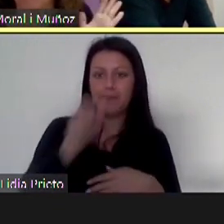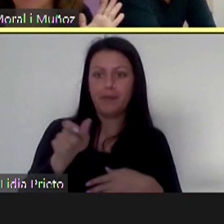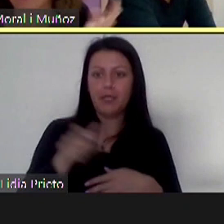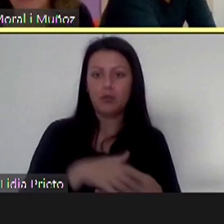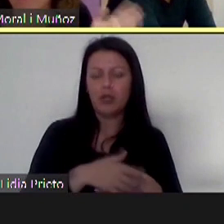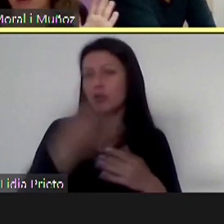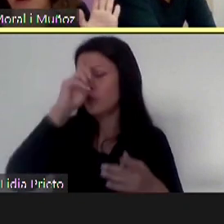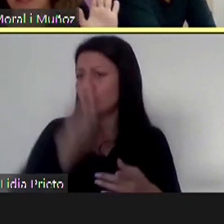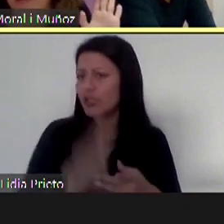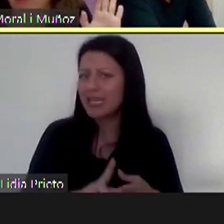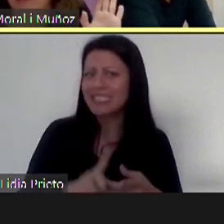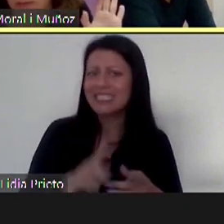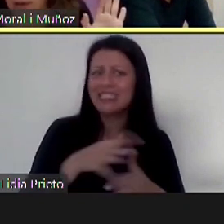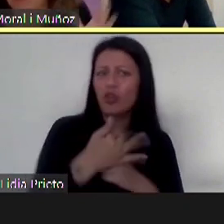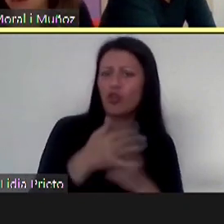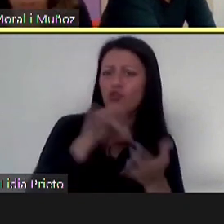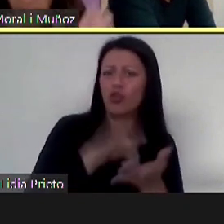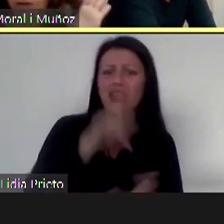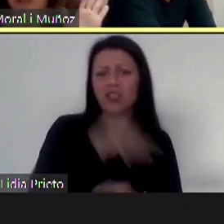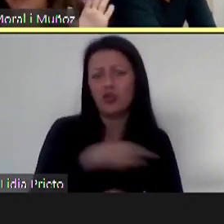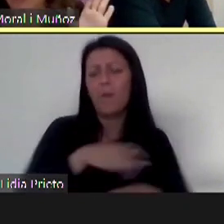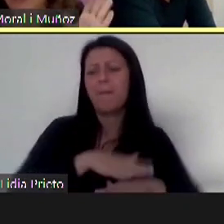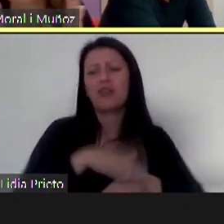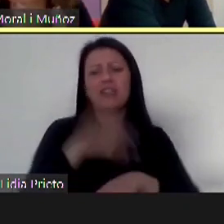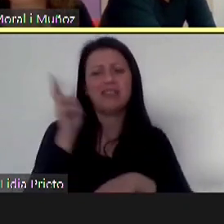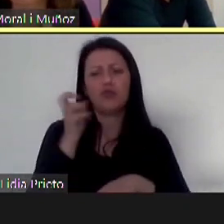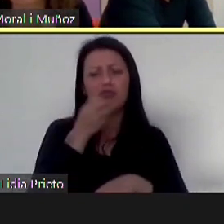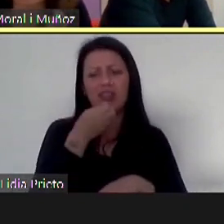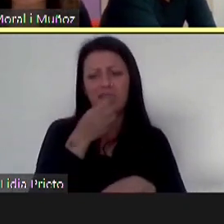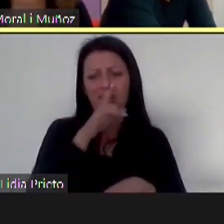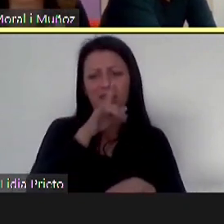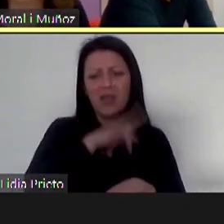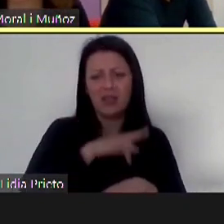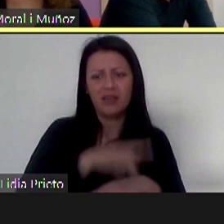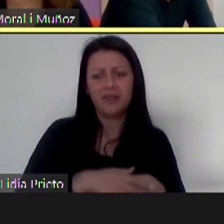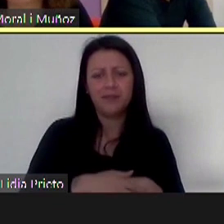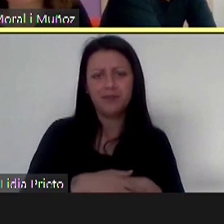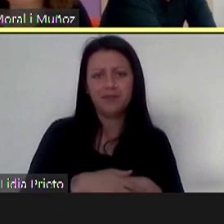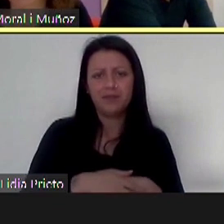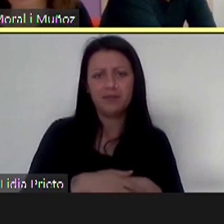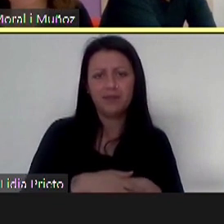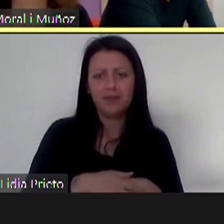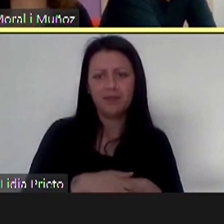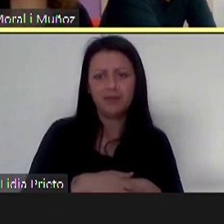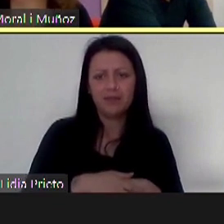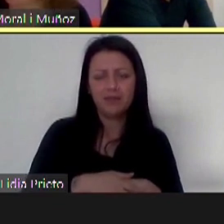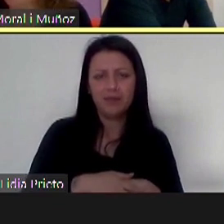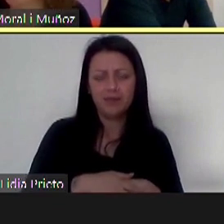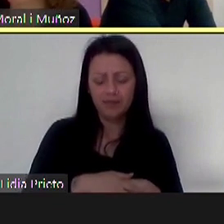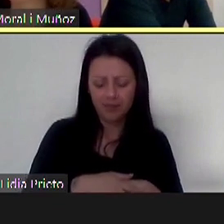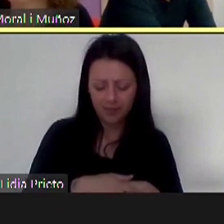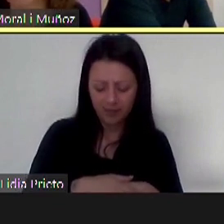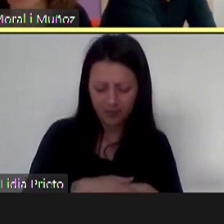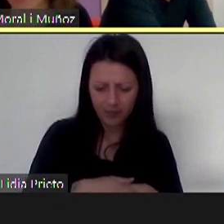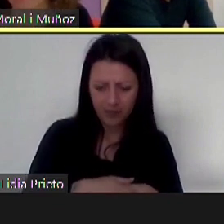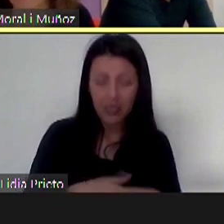pasará, mi jefa de la Guardia Civil me asustó, que vaya muy bien, y yo sepa que no he hecho nada. Pero ya son ciertos uniformes que asustan. Por lo